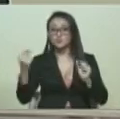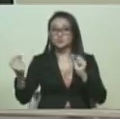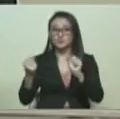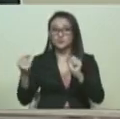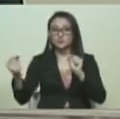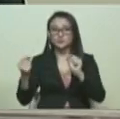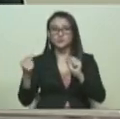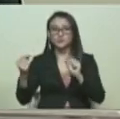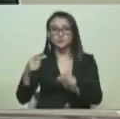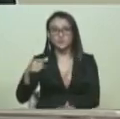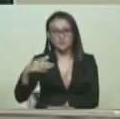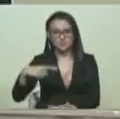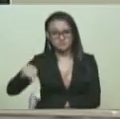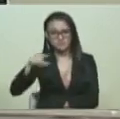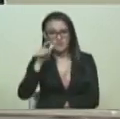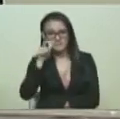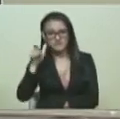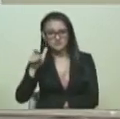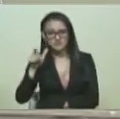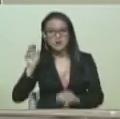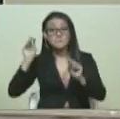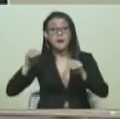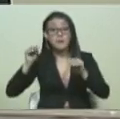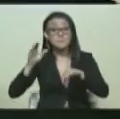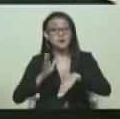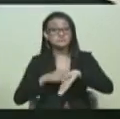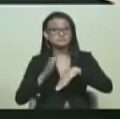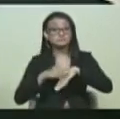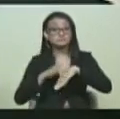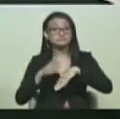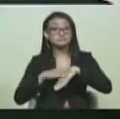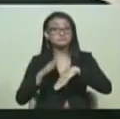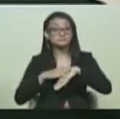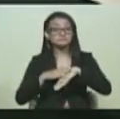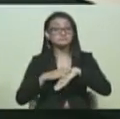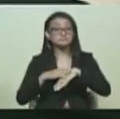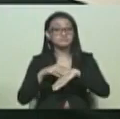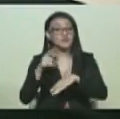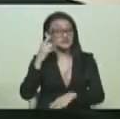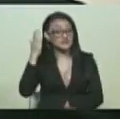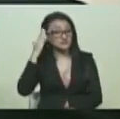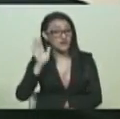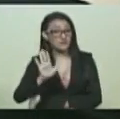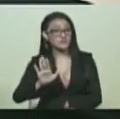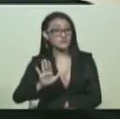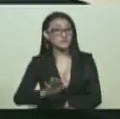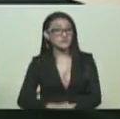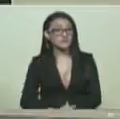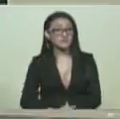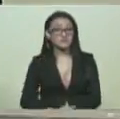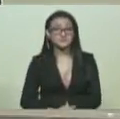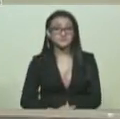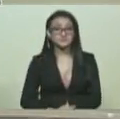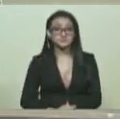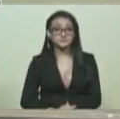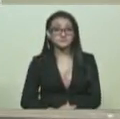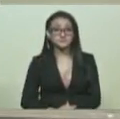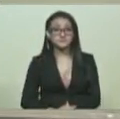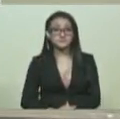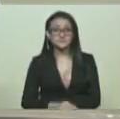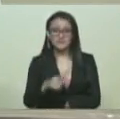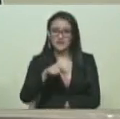ellos para alertarles de estos planes. Muchos de ellos mismos son